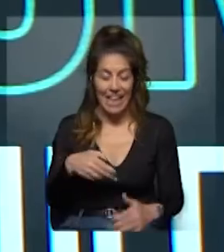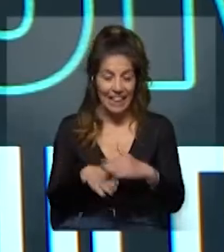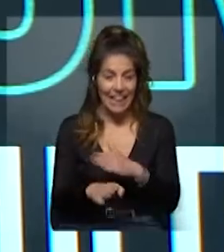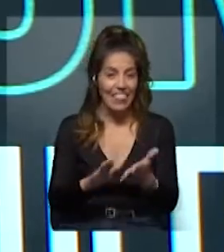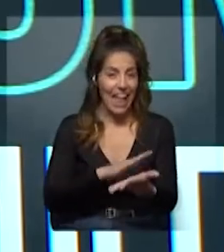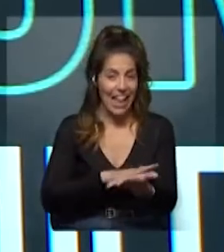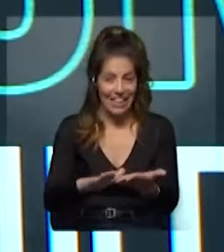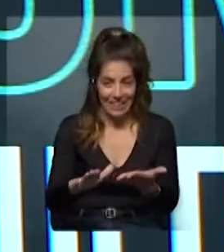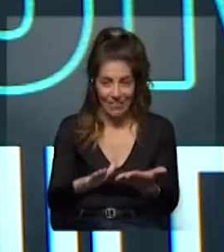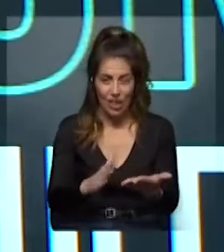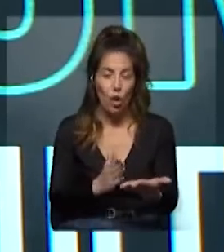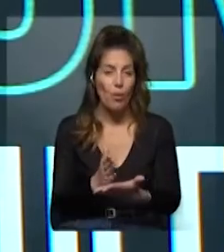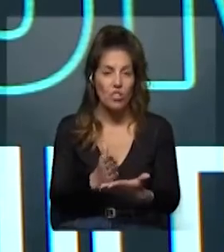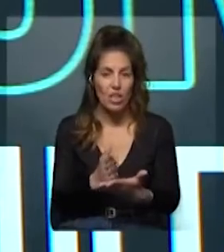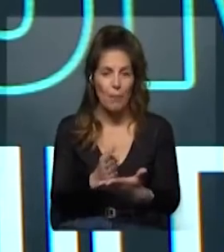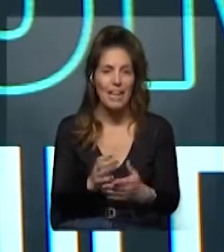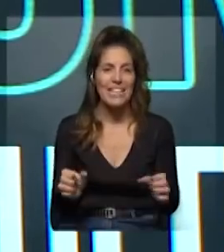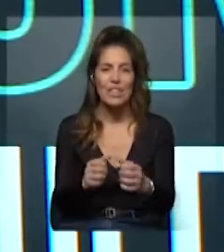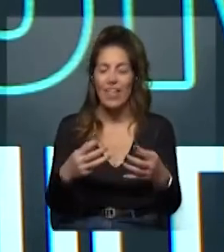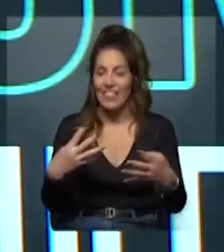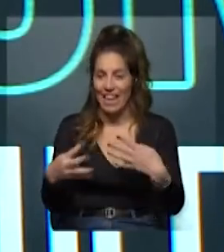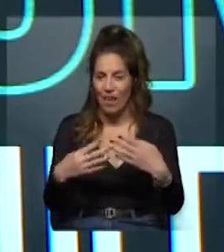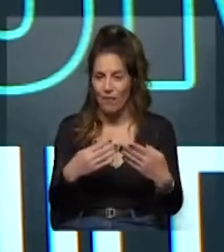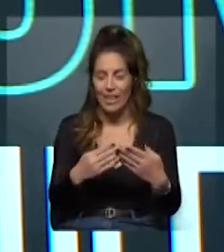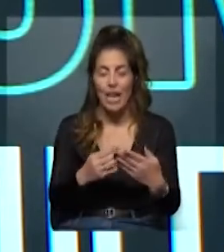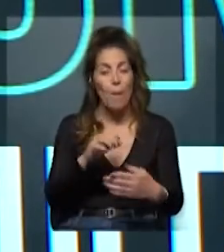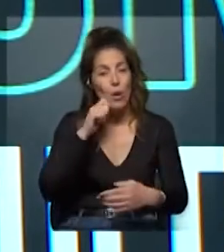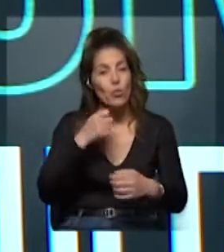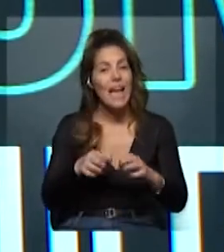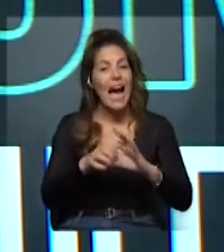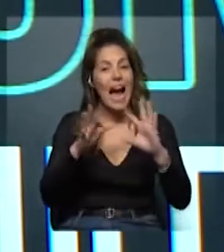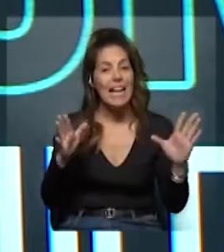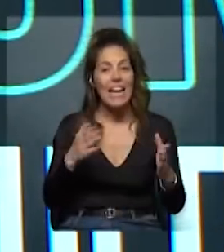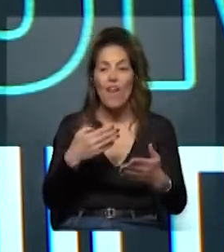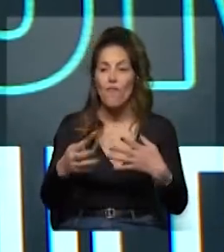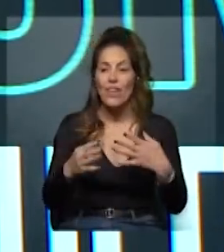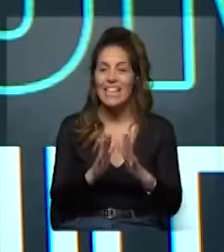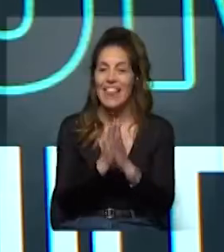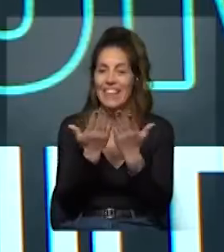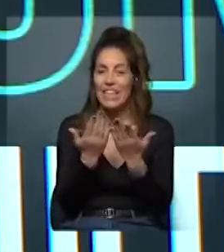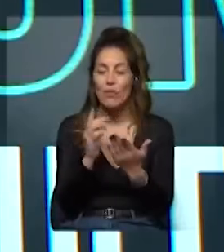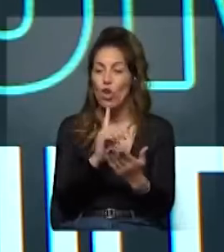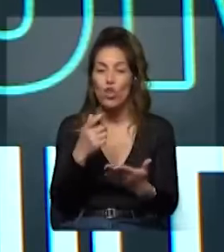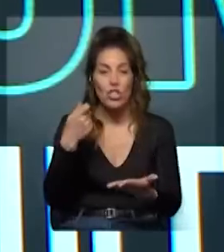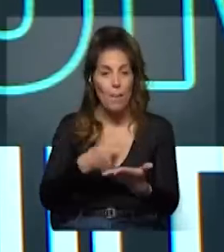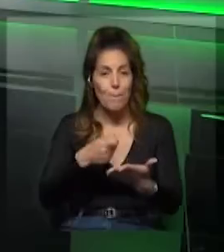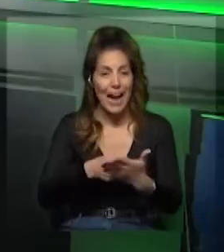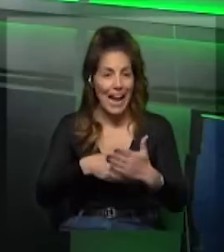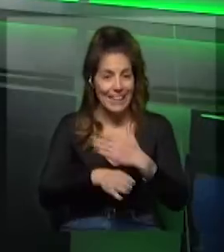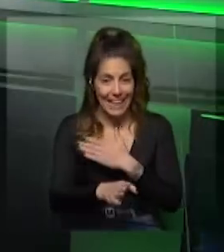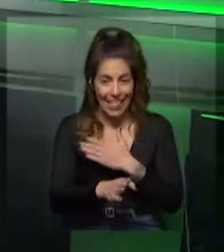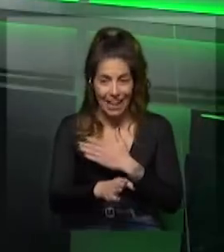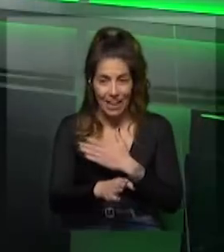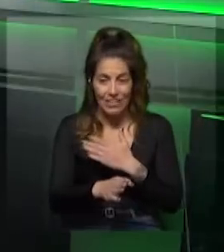gratuita como a todas las actividades de la feria me gusta aclarar eso siempre es una feria del libro que no tiene entrada o sea que no tiene un